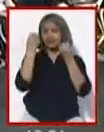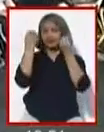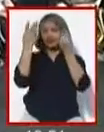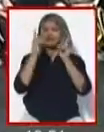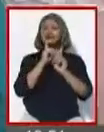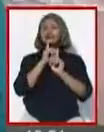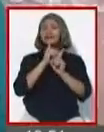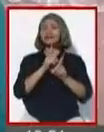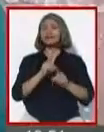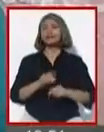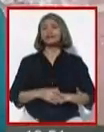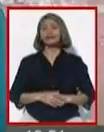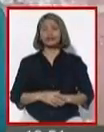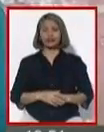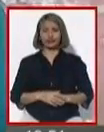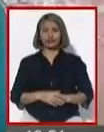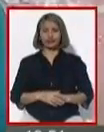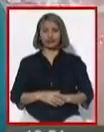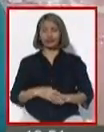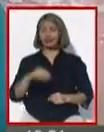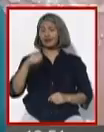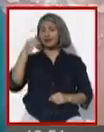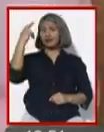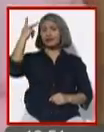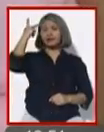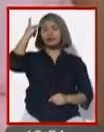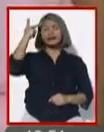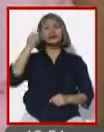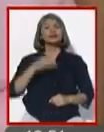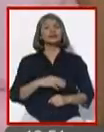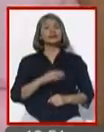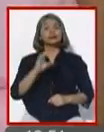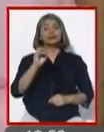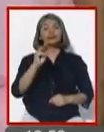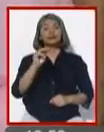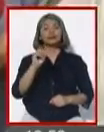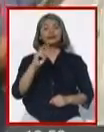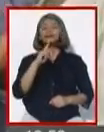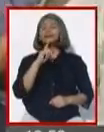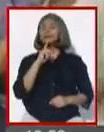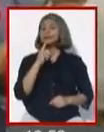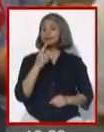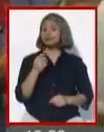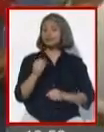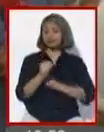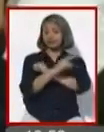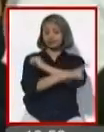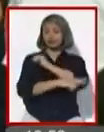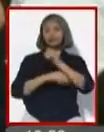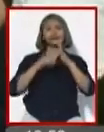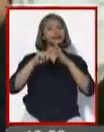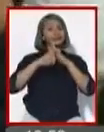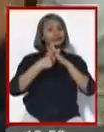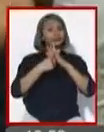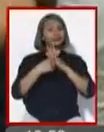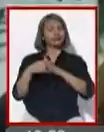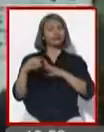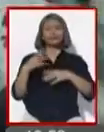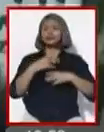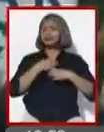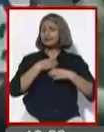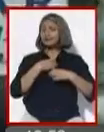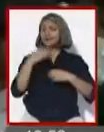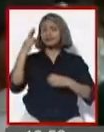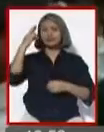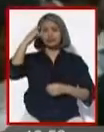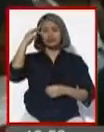obedecer mandos de políticos nefastos. Omar Rivera aseguró de que también a nivel nacional iniciarán movilizaciones por